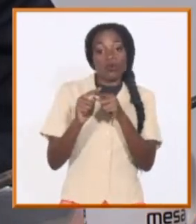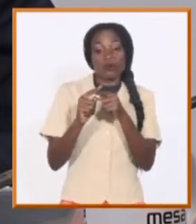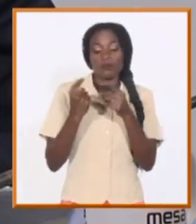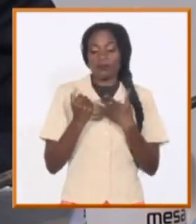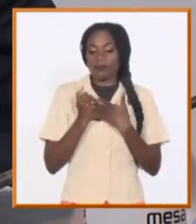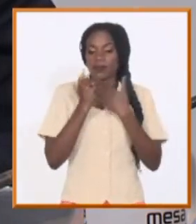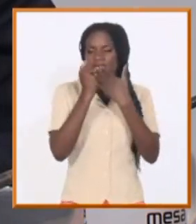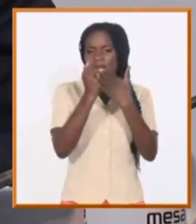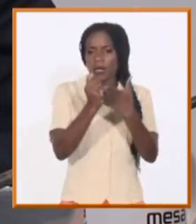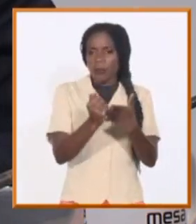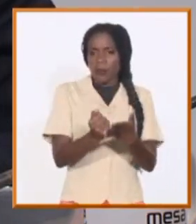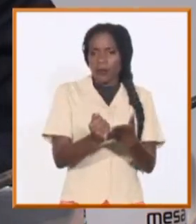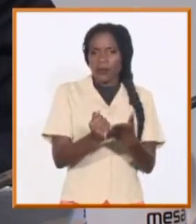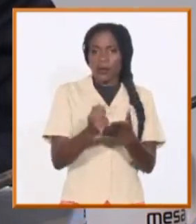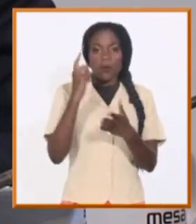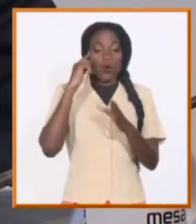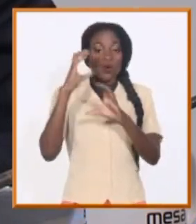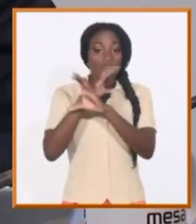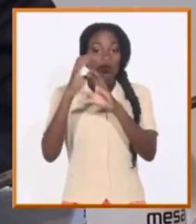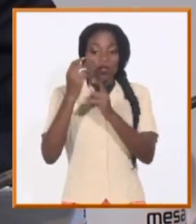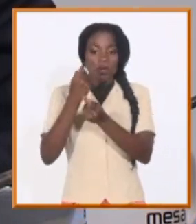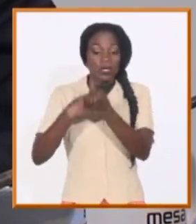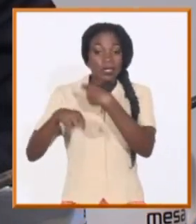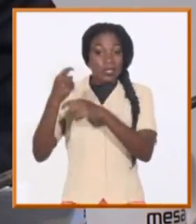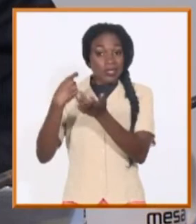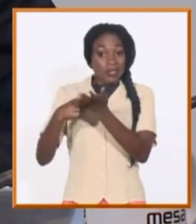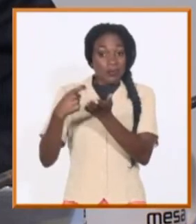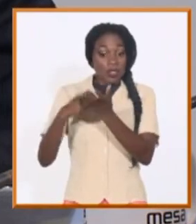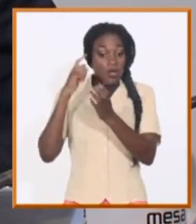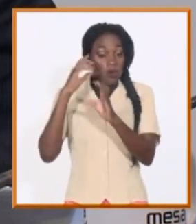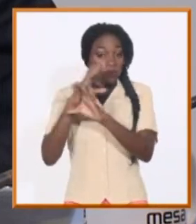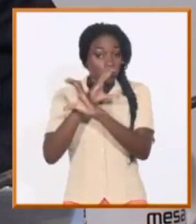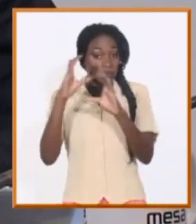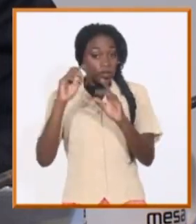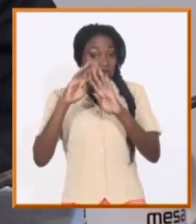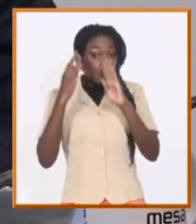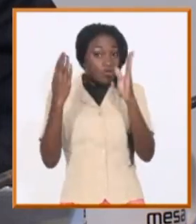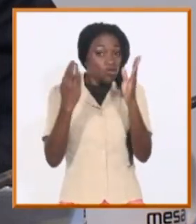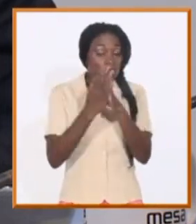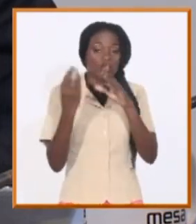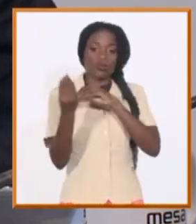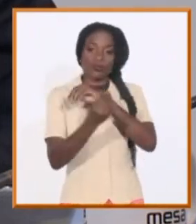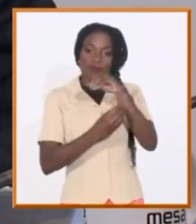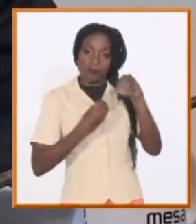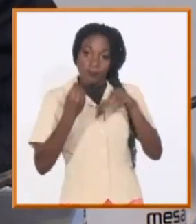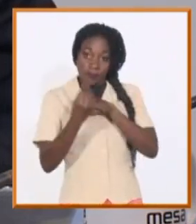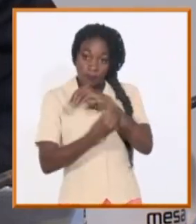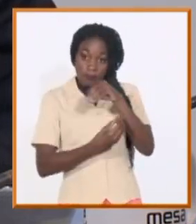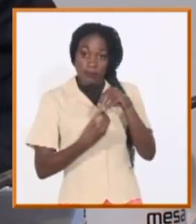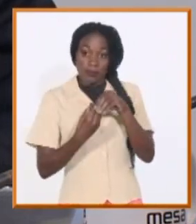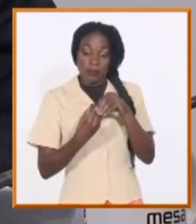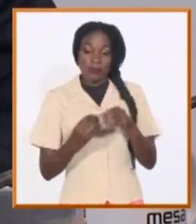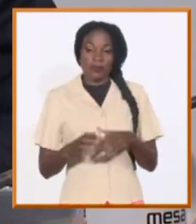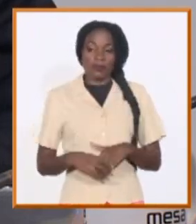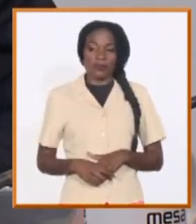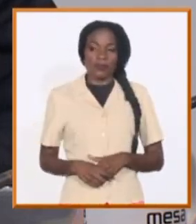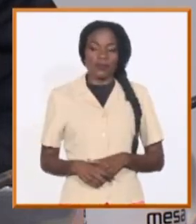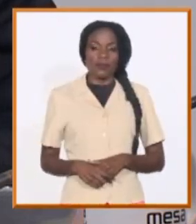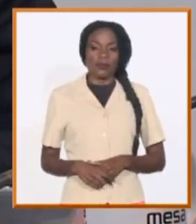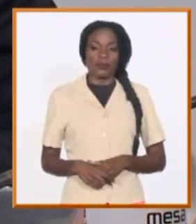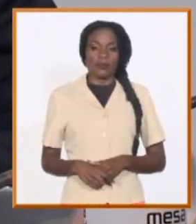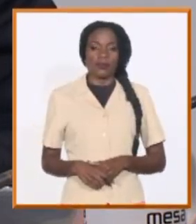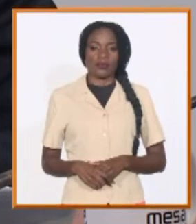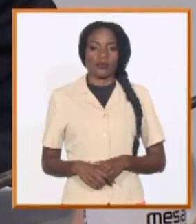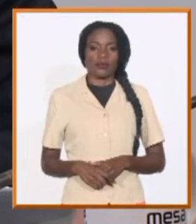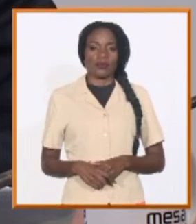aporte de la ciencia, la inversión en la ciencia, y todo eso cambia, por supuesto, la correlación de fuerzas. Y